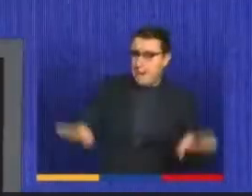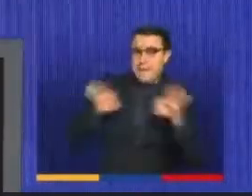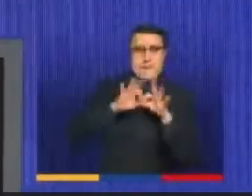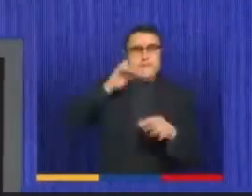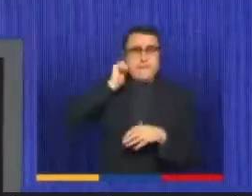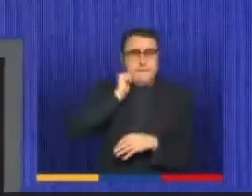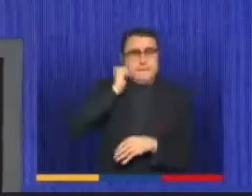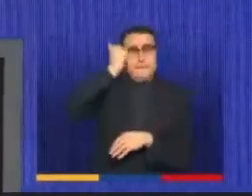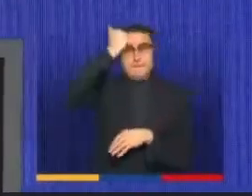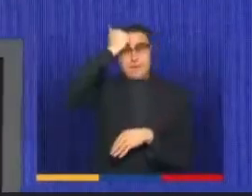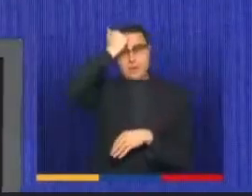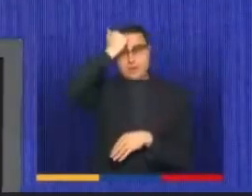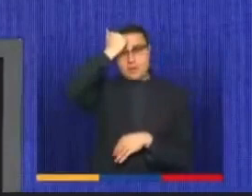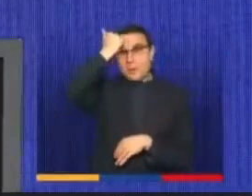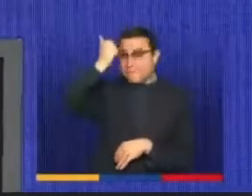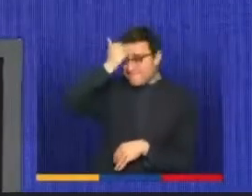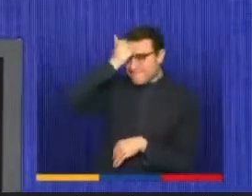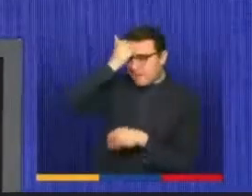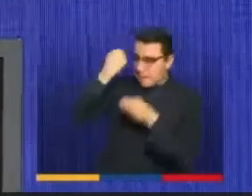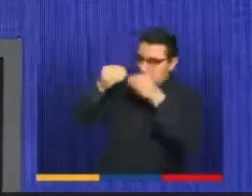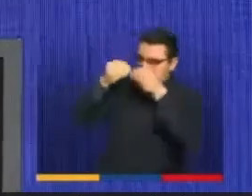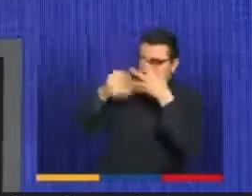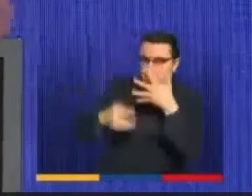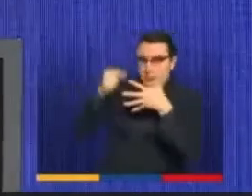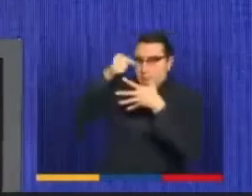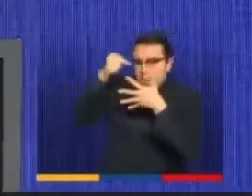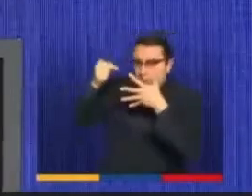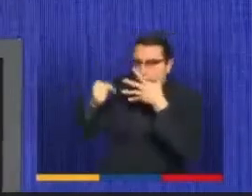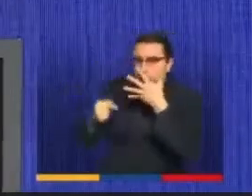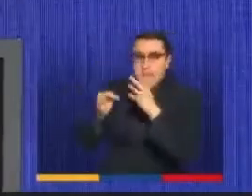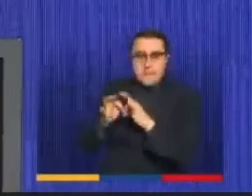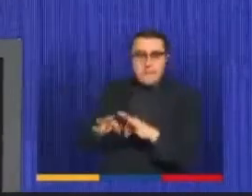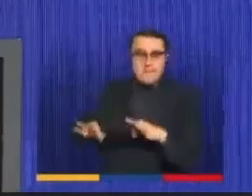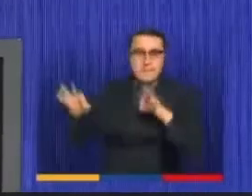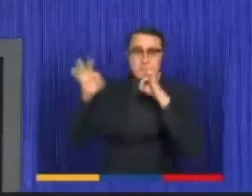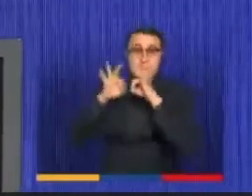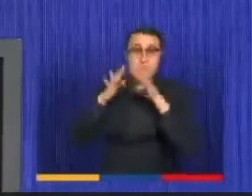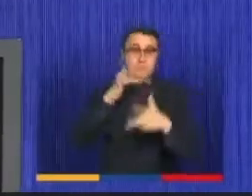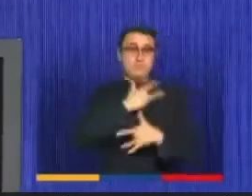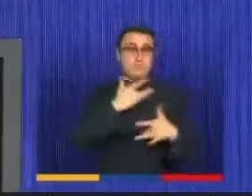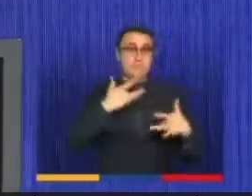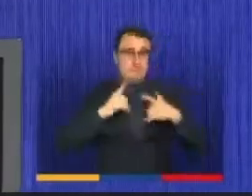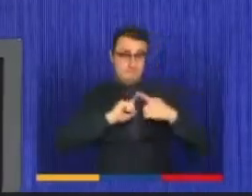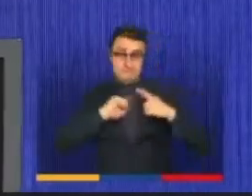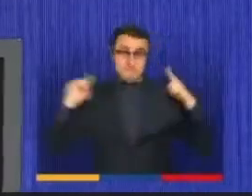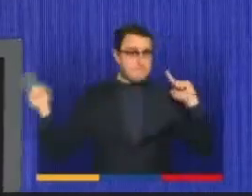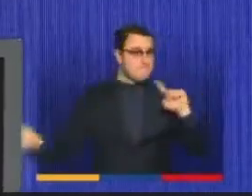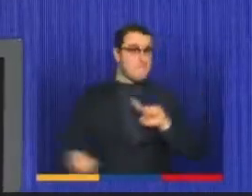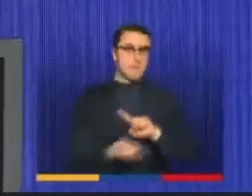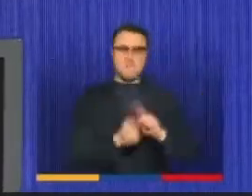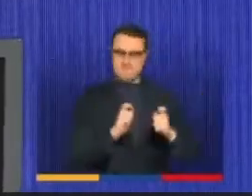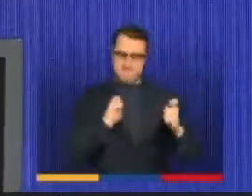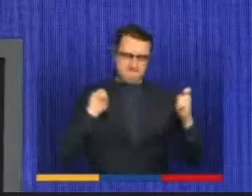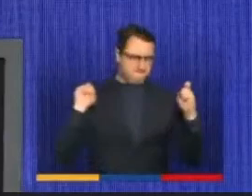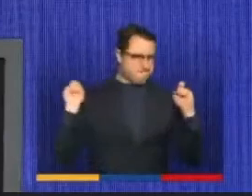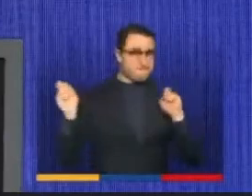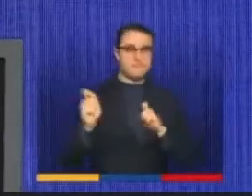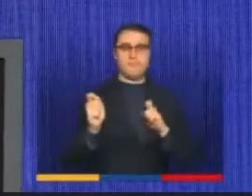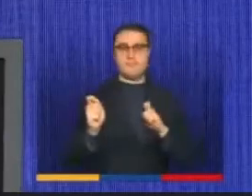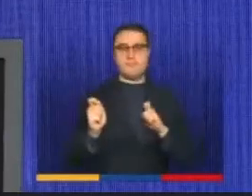tiene varios puntos esenciales, sin lo cual no hay un cambio en la salud. Esto no